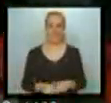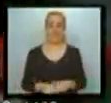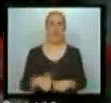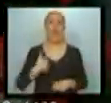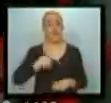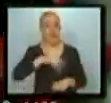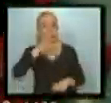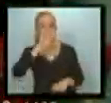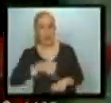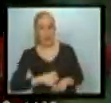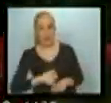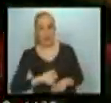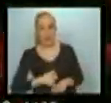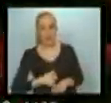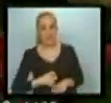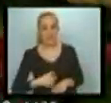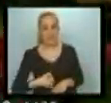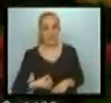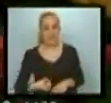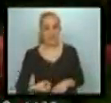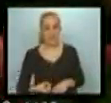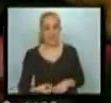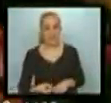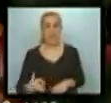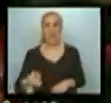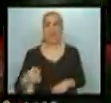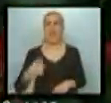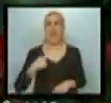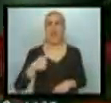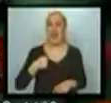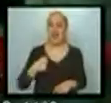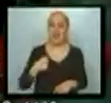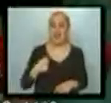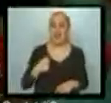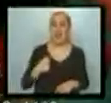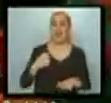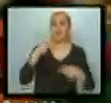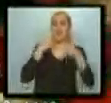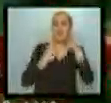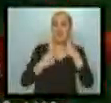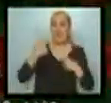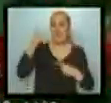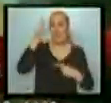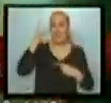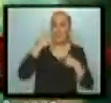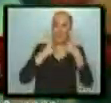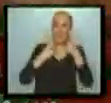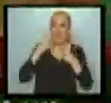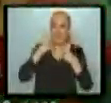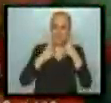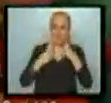campeones. La Copa Nuestra. A mí me hicieron llorar. En Italia lloré.